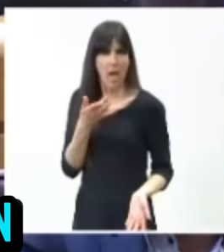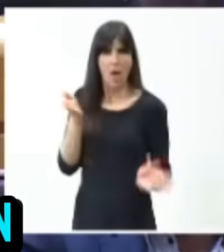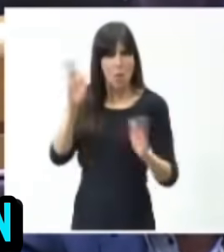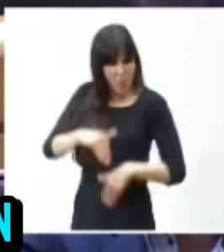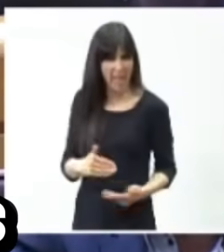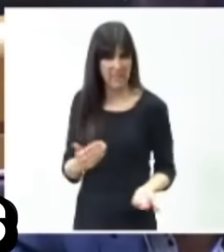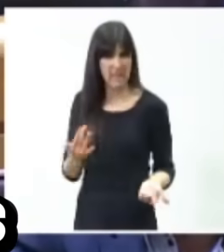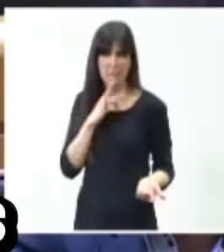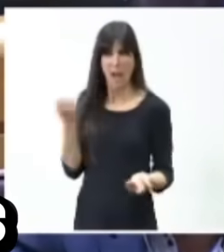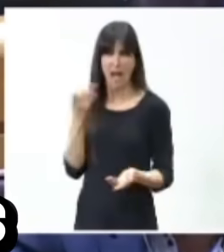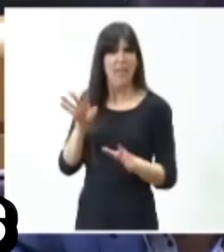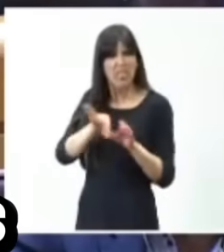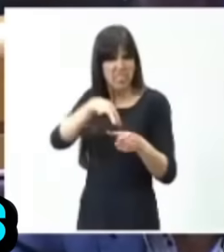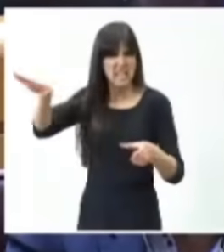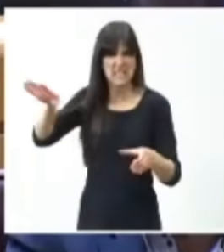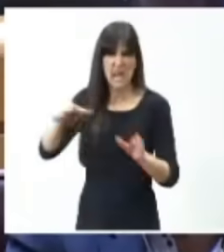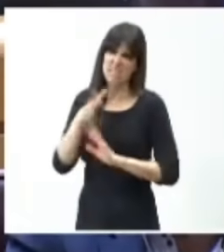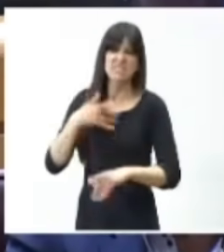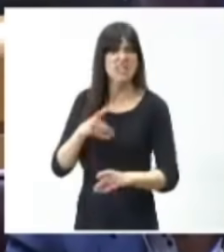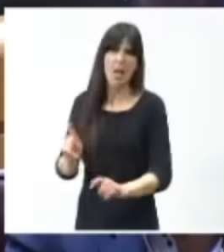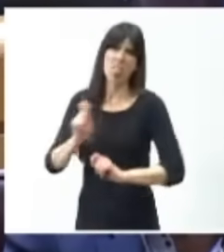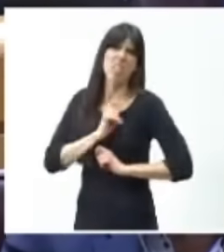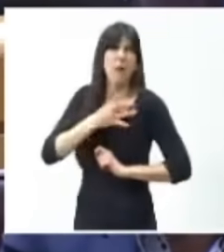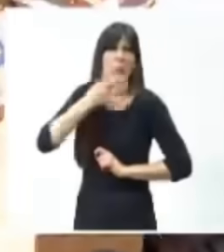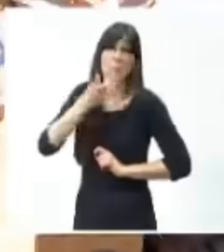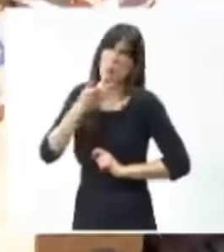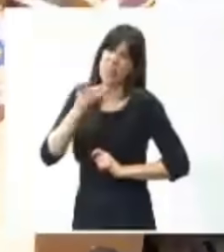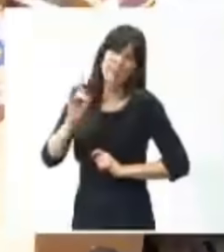tanto, procuren avergonzarnos lo menos posible.